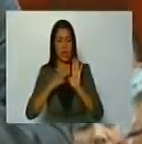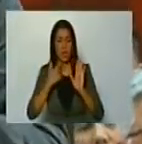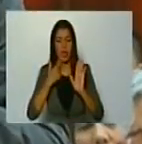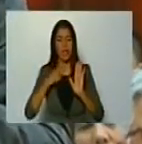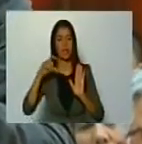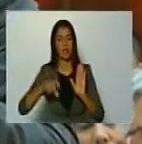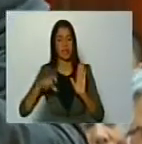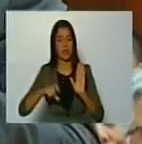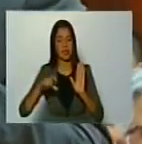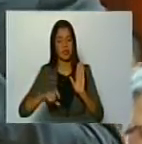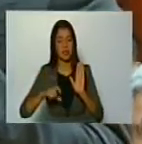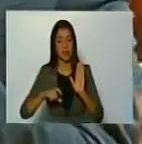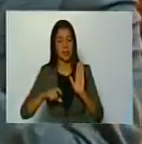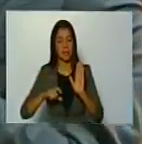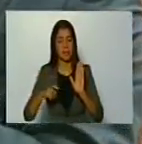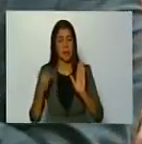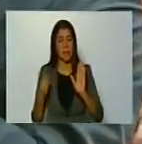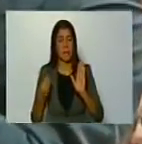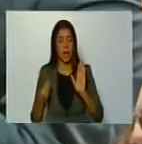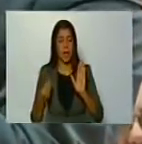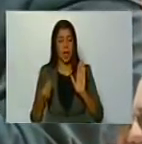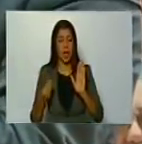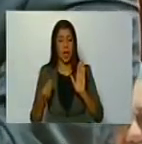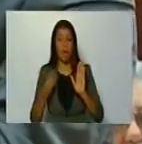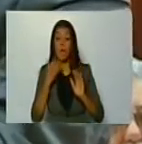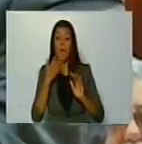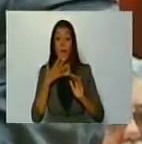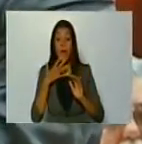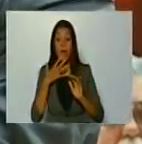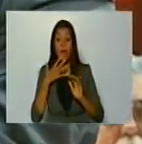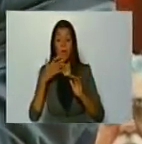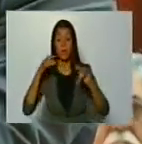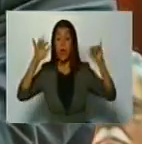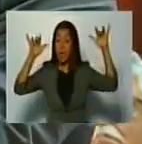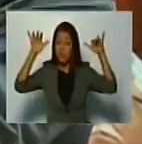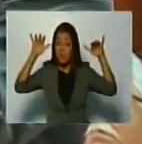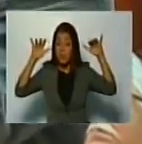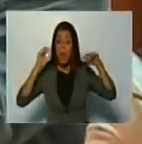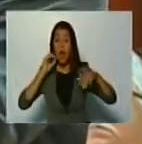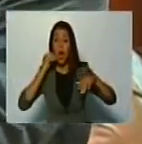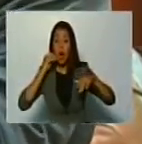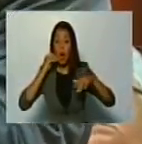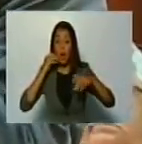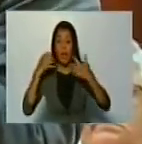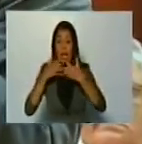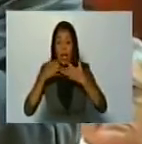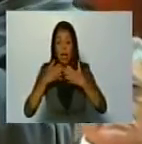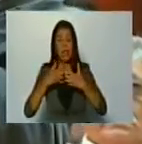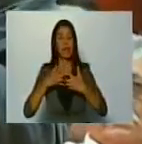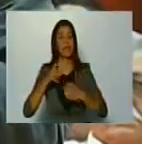necesarias para prohibir y tipificar esas prácticas.